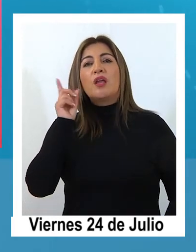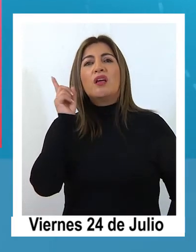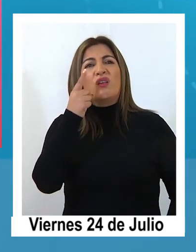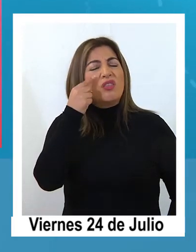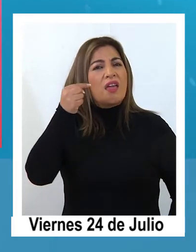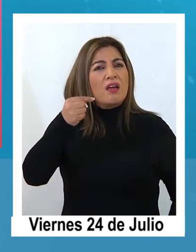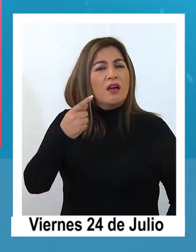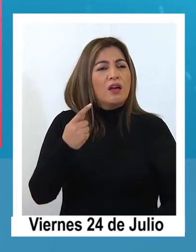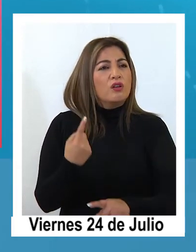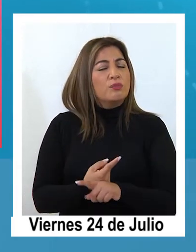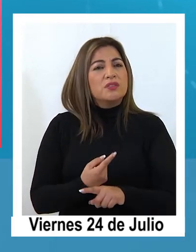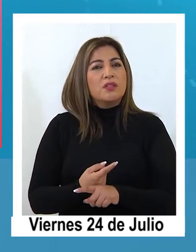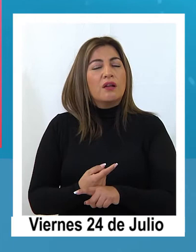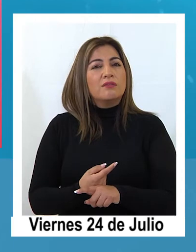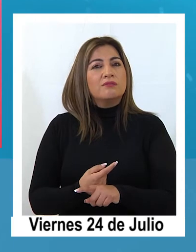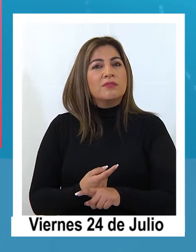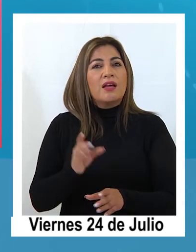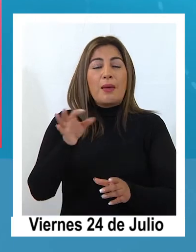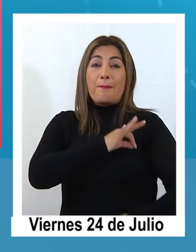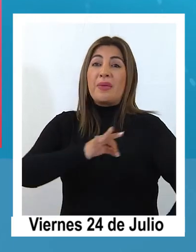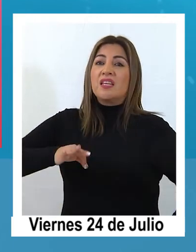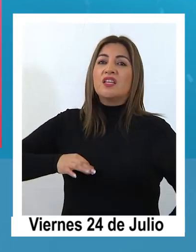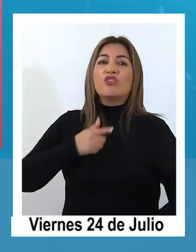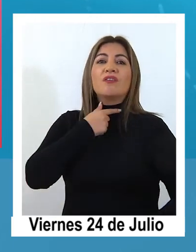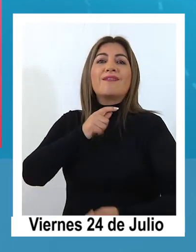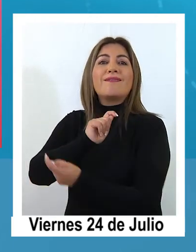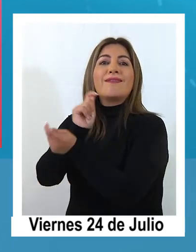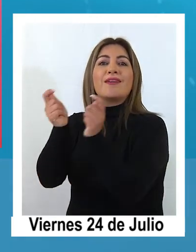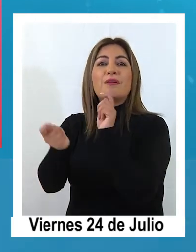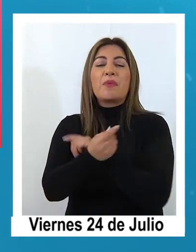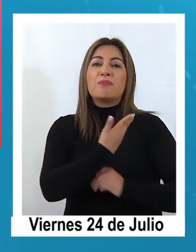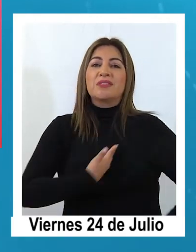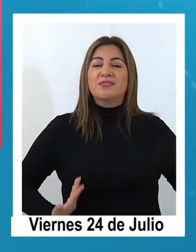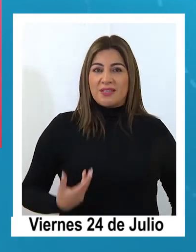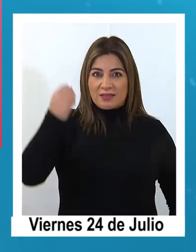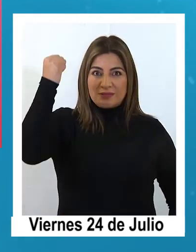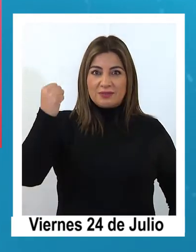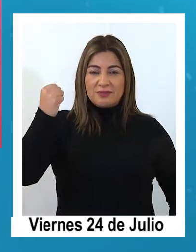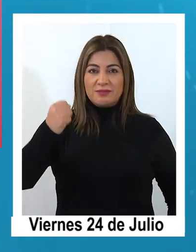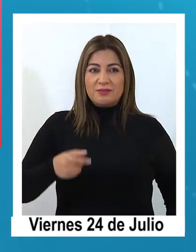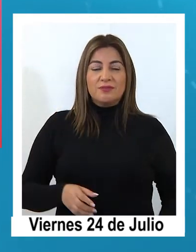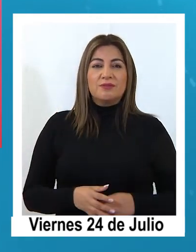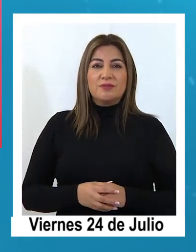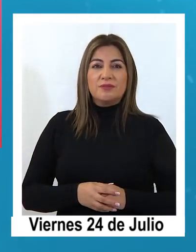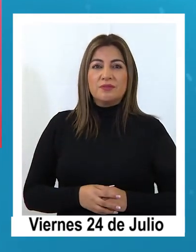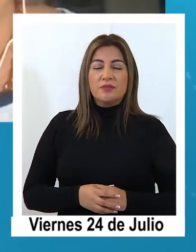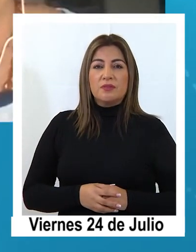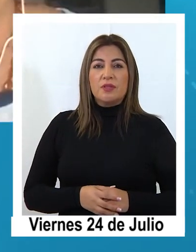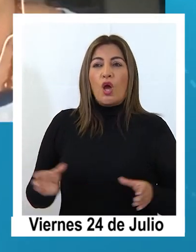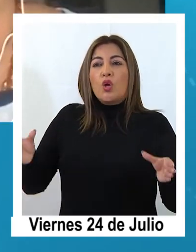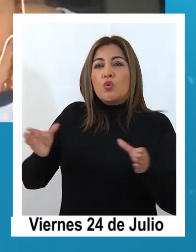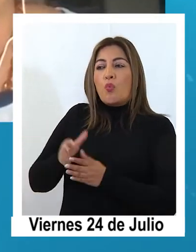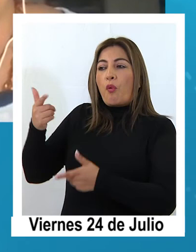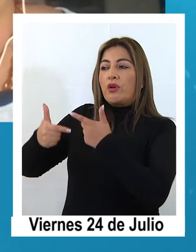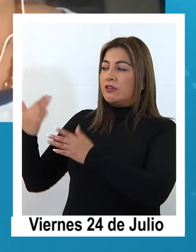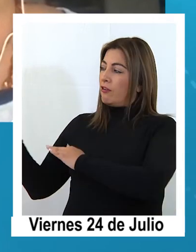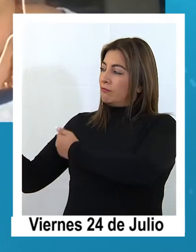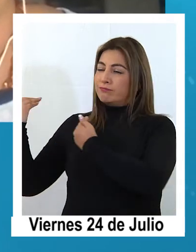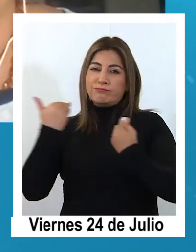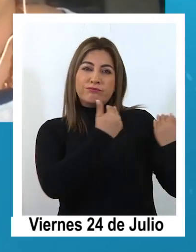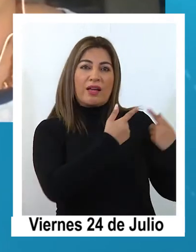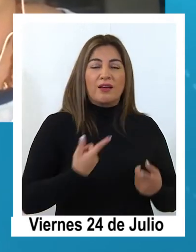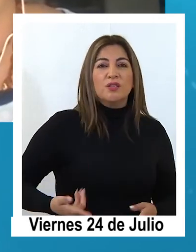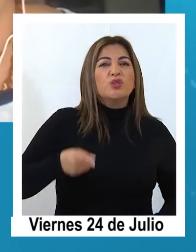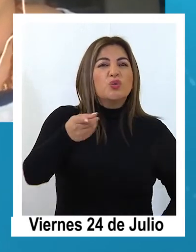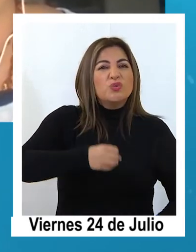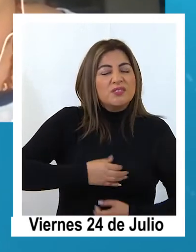en estos días, ¿cierto?, de un cambio de gabinete, que el presidente necesariamente tiene que cambiar su gabinete, sobre todo, ¿cierto?, su equipo político. ¿Tú